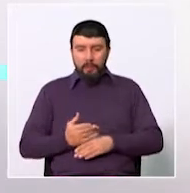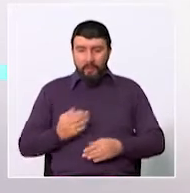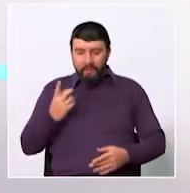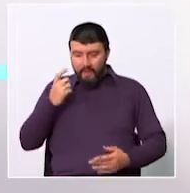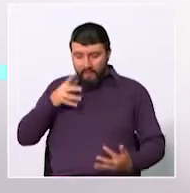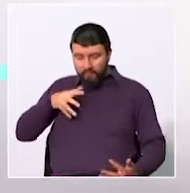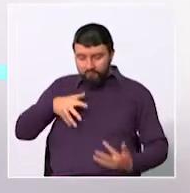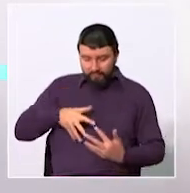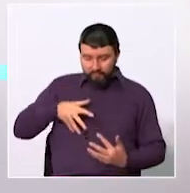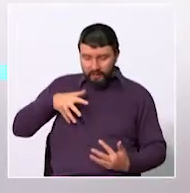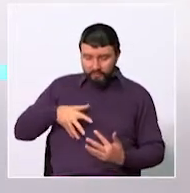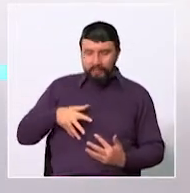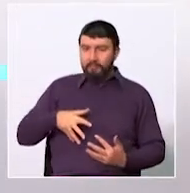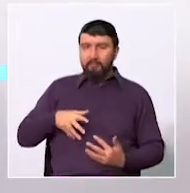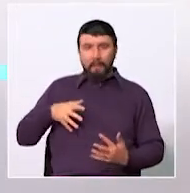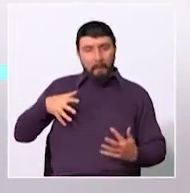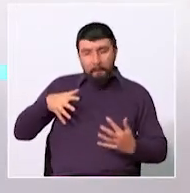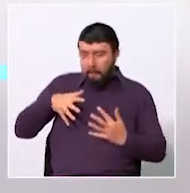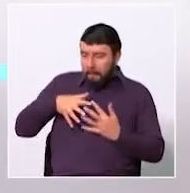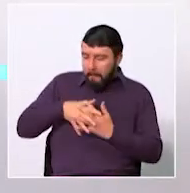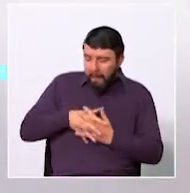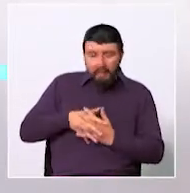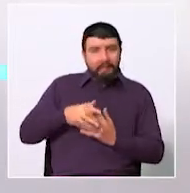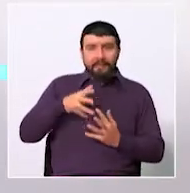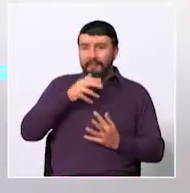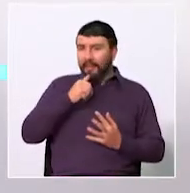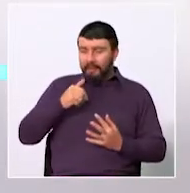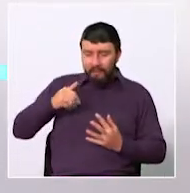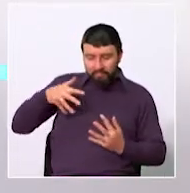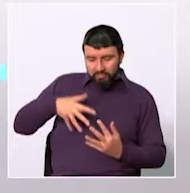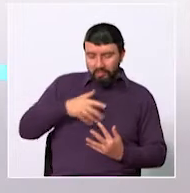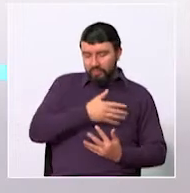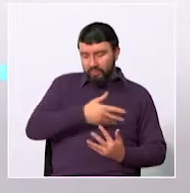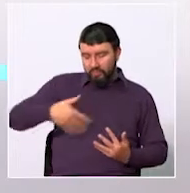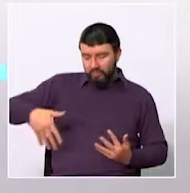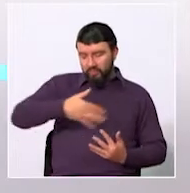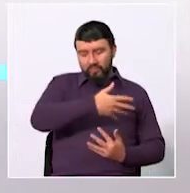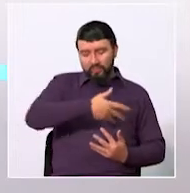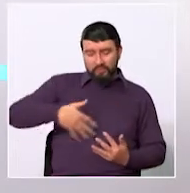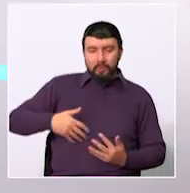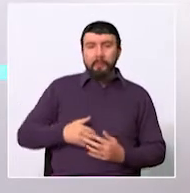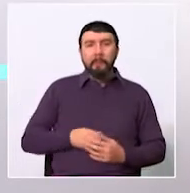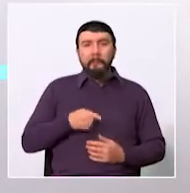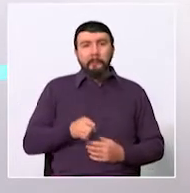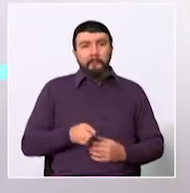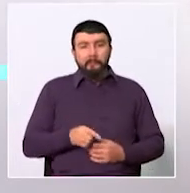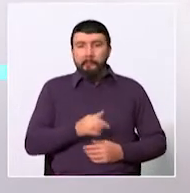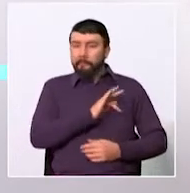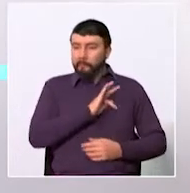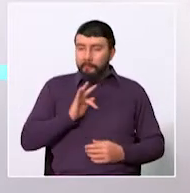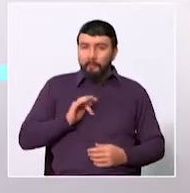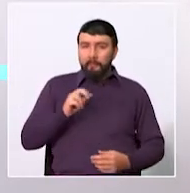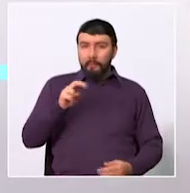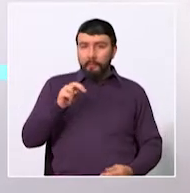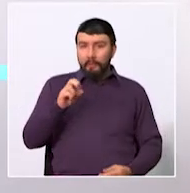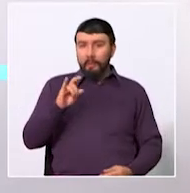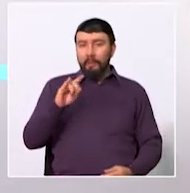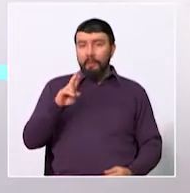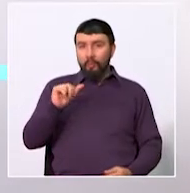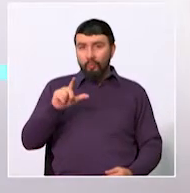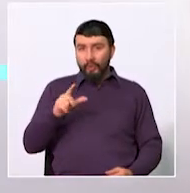interferente que quedó ahí tan la gotera y quedó haciendo el daño y lo que hace la terapia neural es buscar ese campo